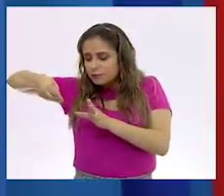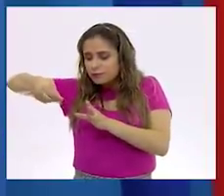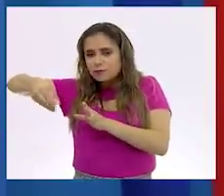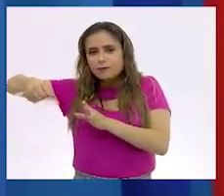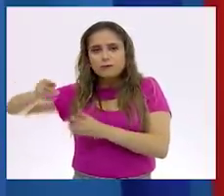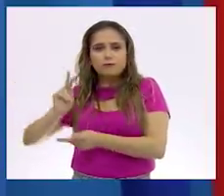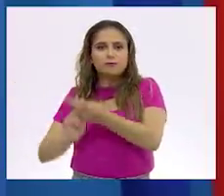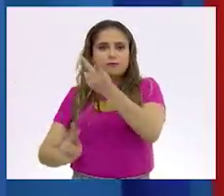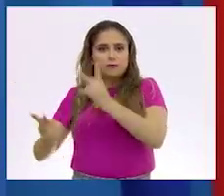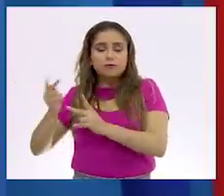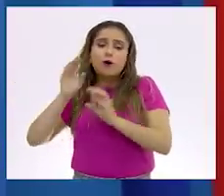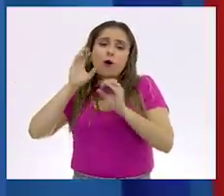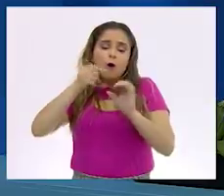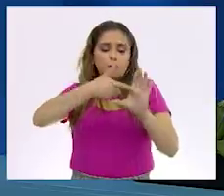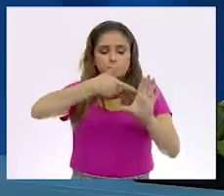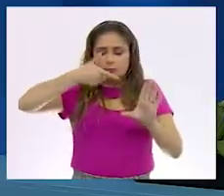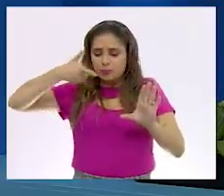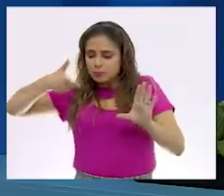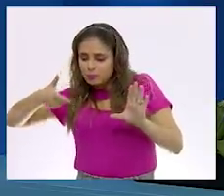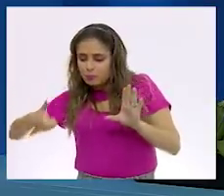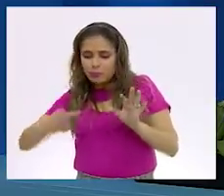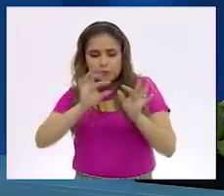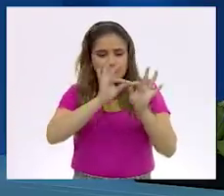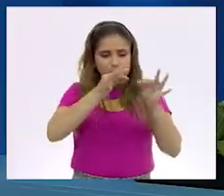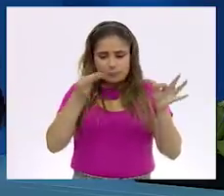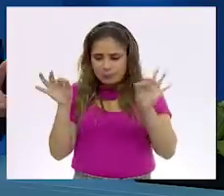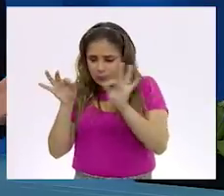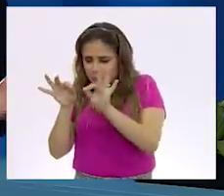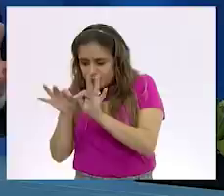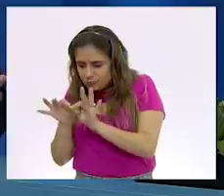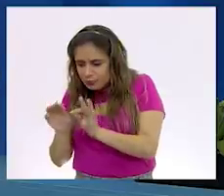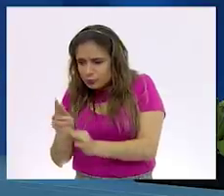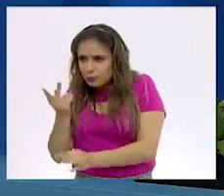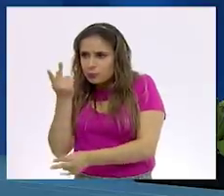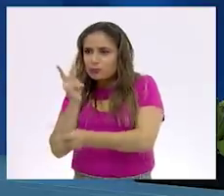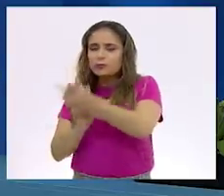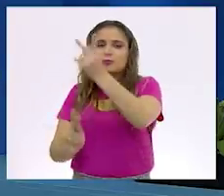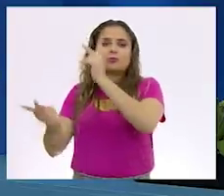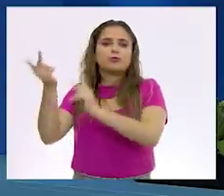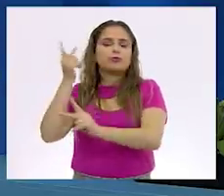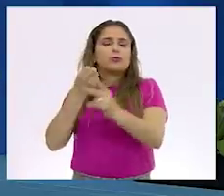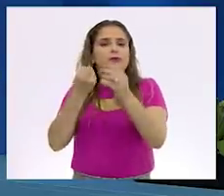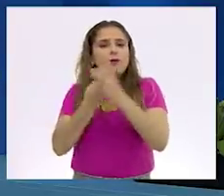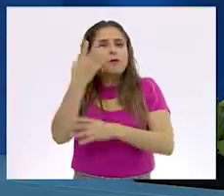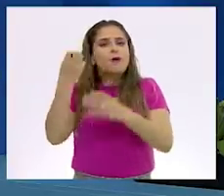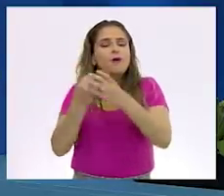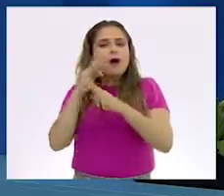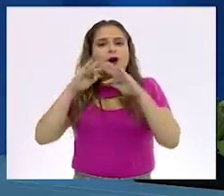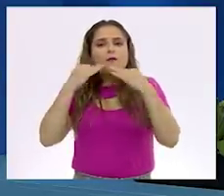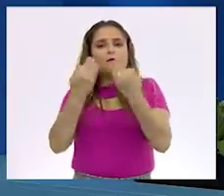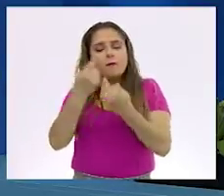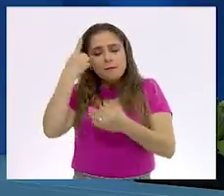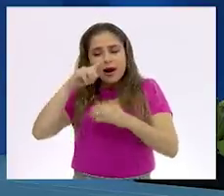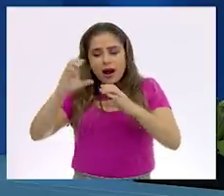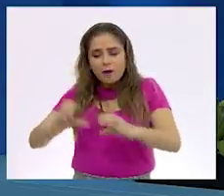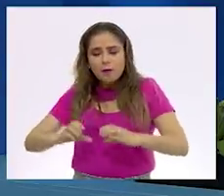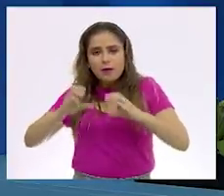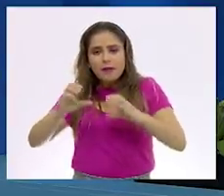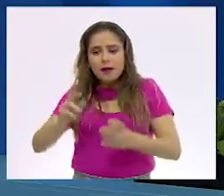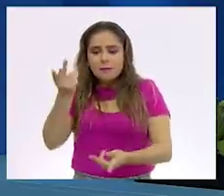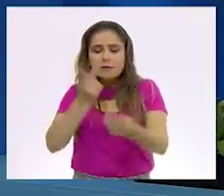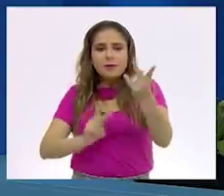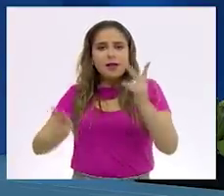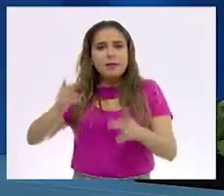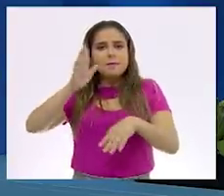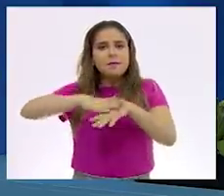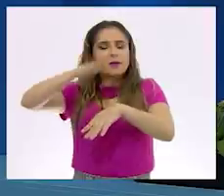o injertos. Eso es muy bueno, que las personas de las ciudades contribuyan con el cuidado de las plantas y